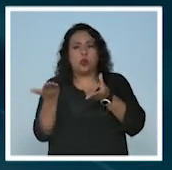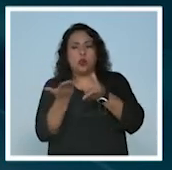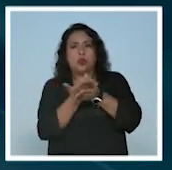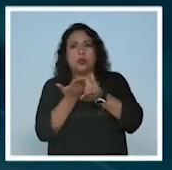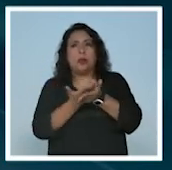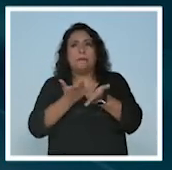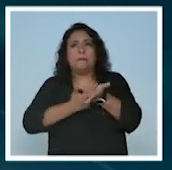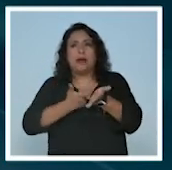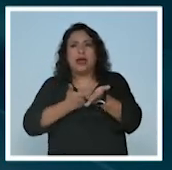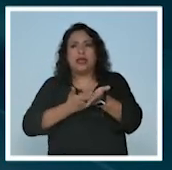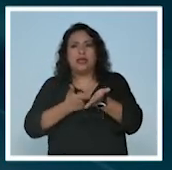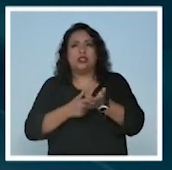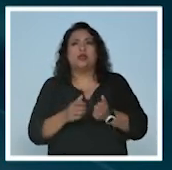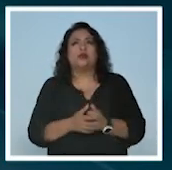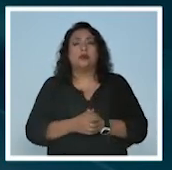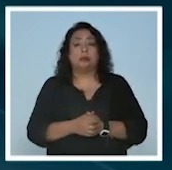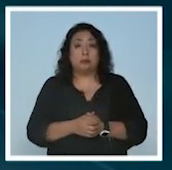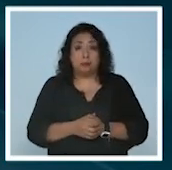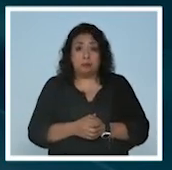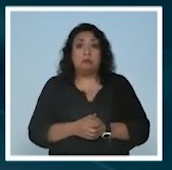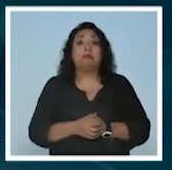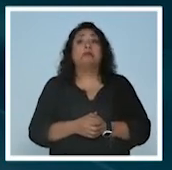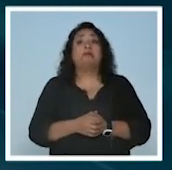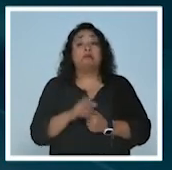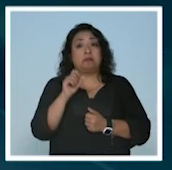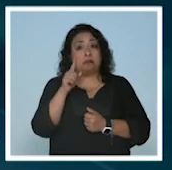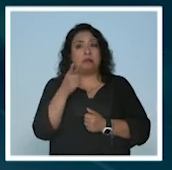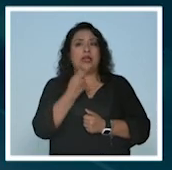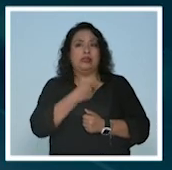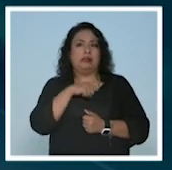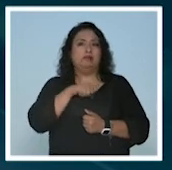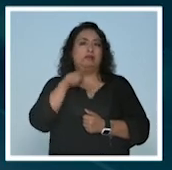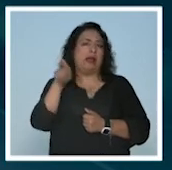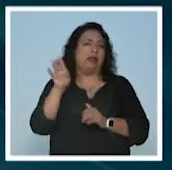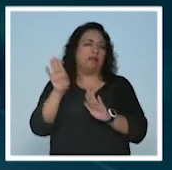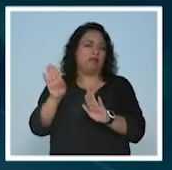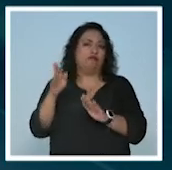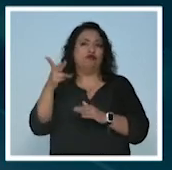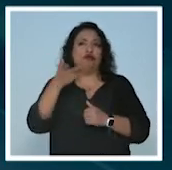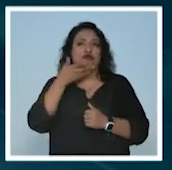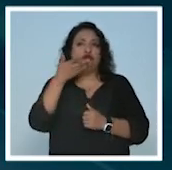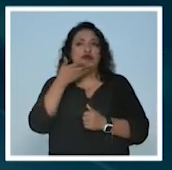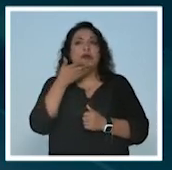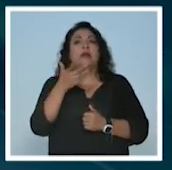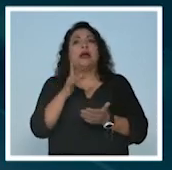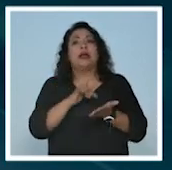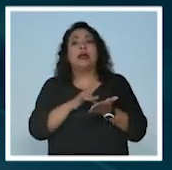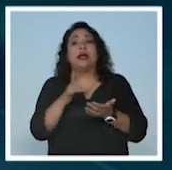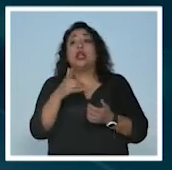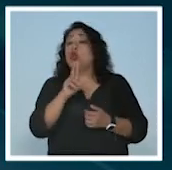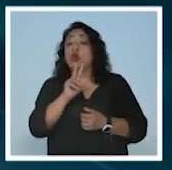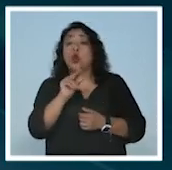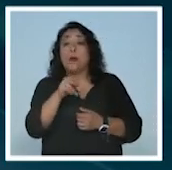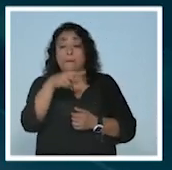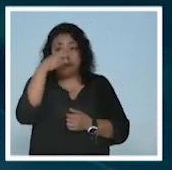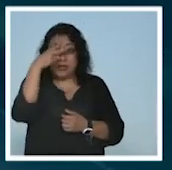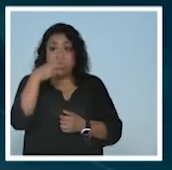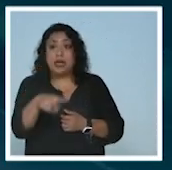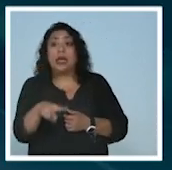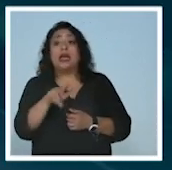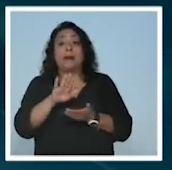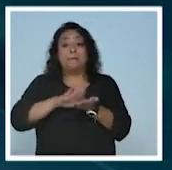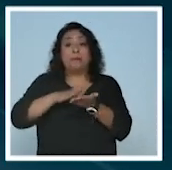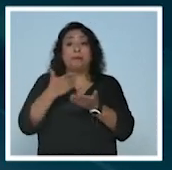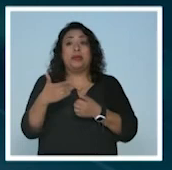mariscos. Bueno, pues también muy, muy a la española debió haber sido. Muchísimas gracias, Gonzalo. Muy a la mexicana, porque era un